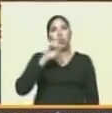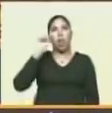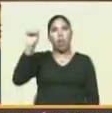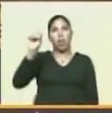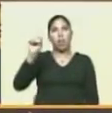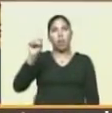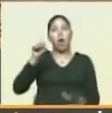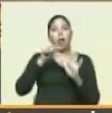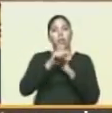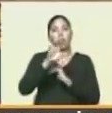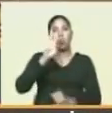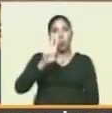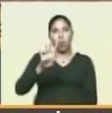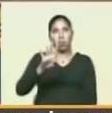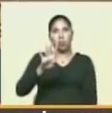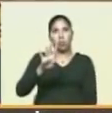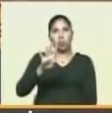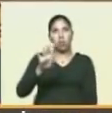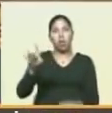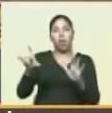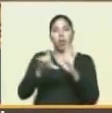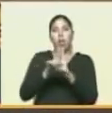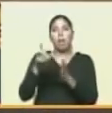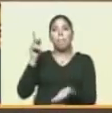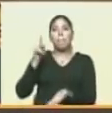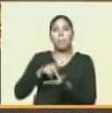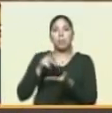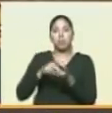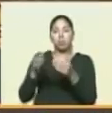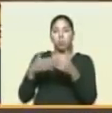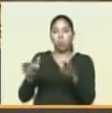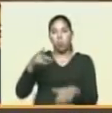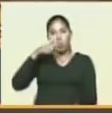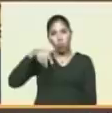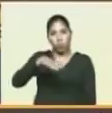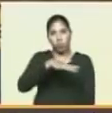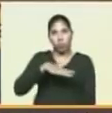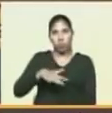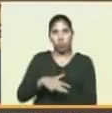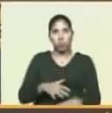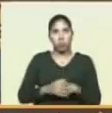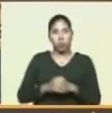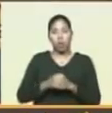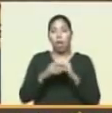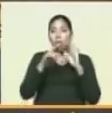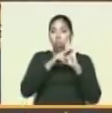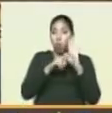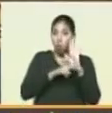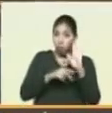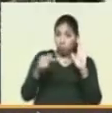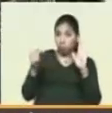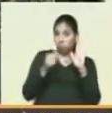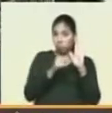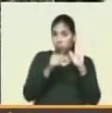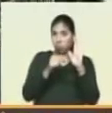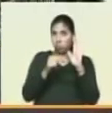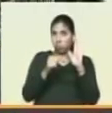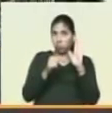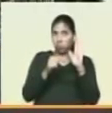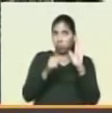reglamento de la ley de participación del poder popular. Del reglamento. Y el